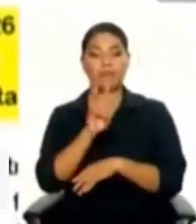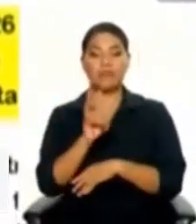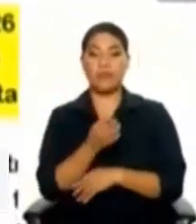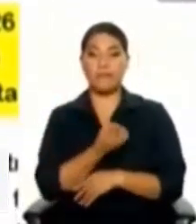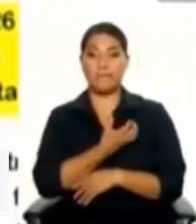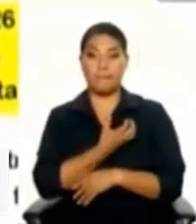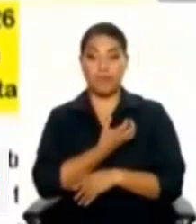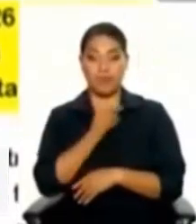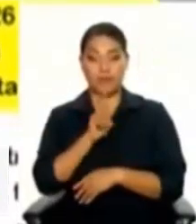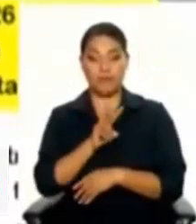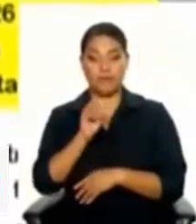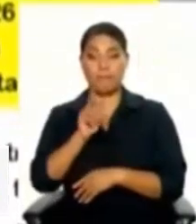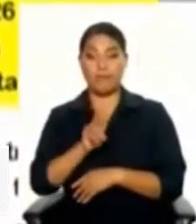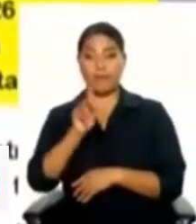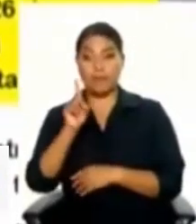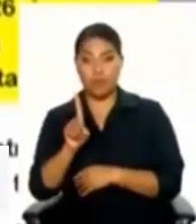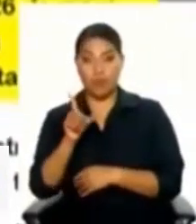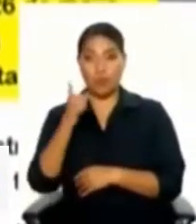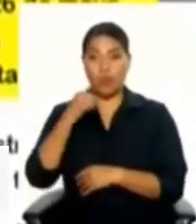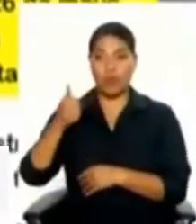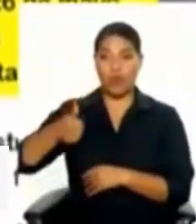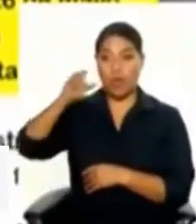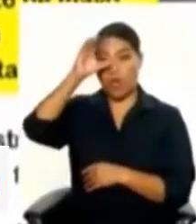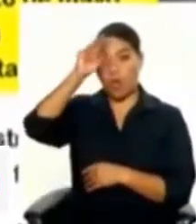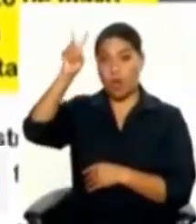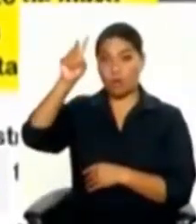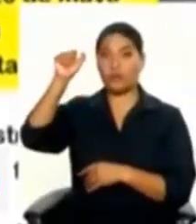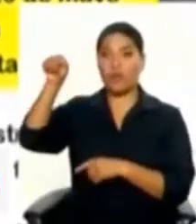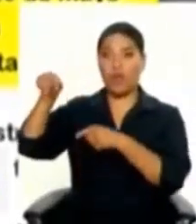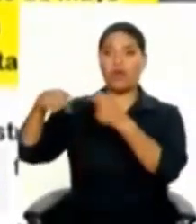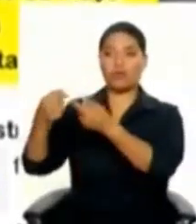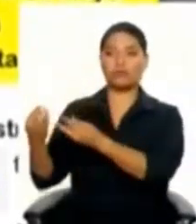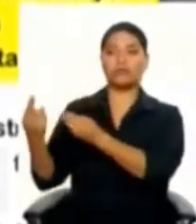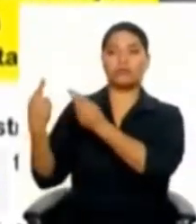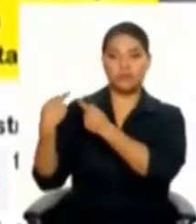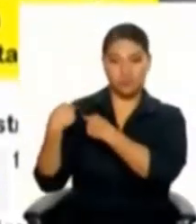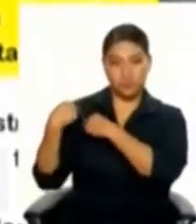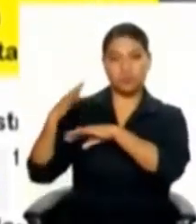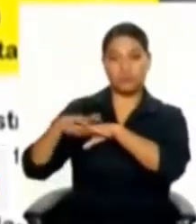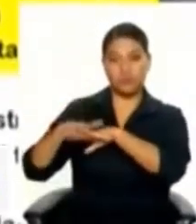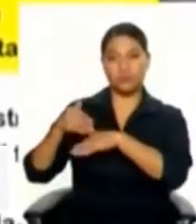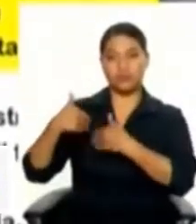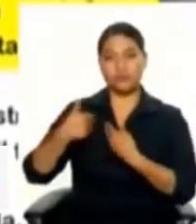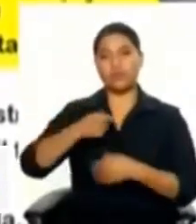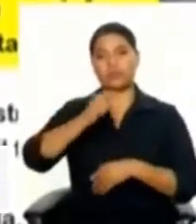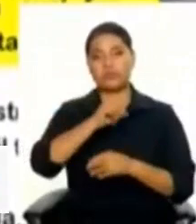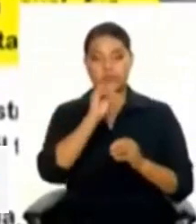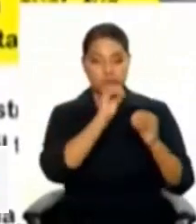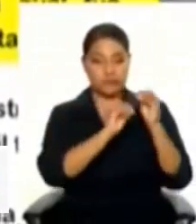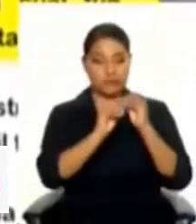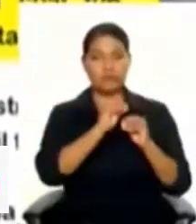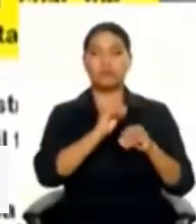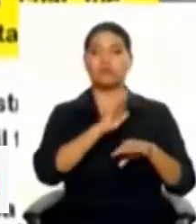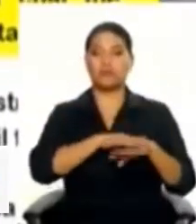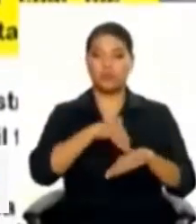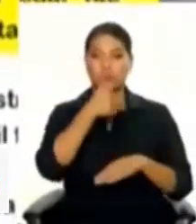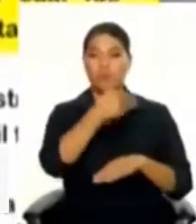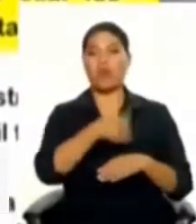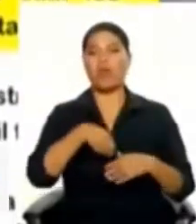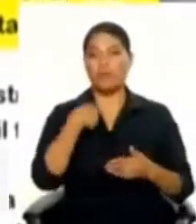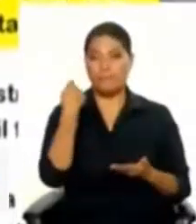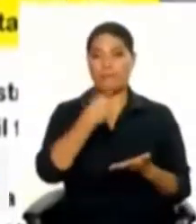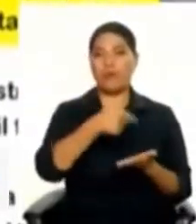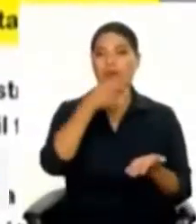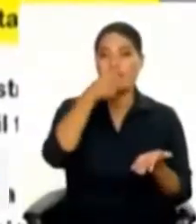mayo del 2021, el juzgado del Cusco le notificó como responsable solidario de la reparación civil en mención y esta